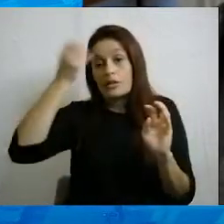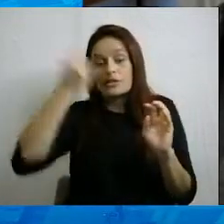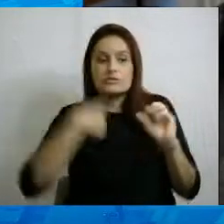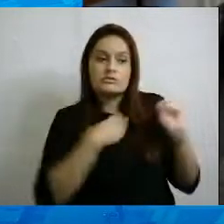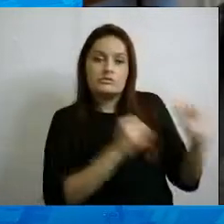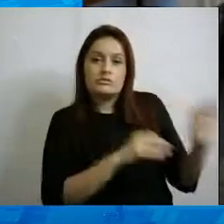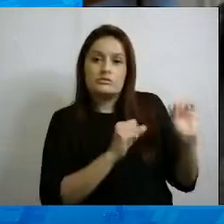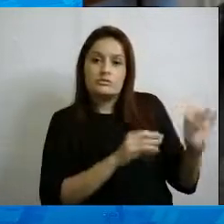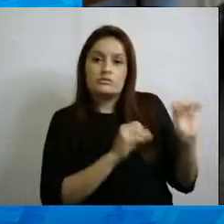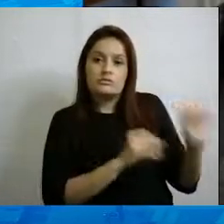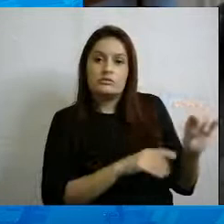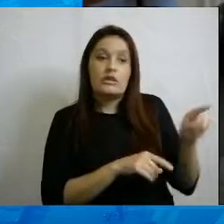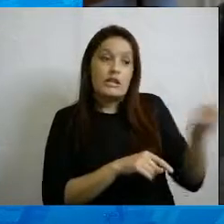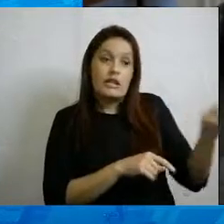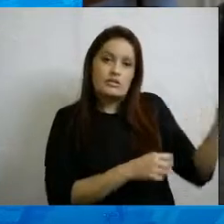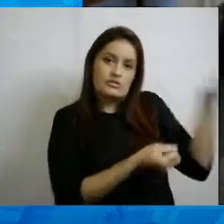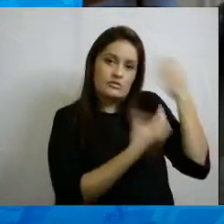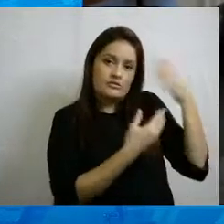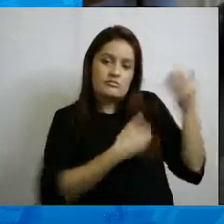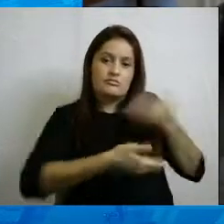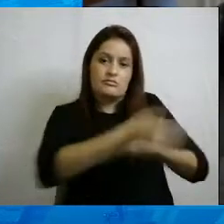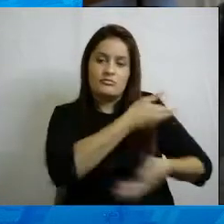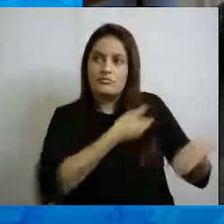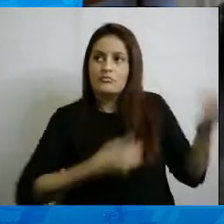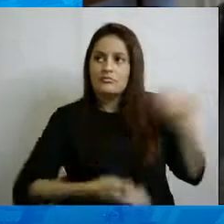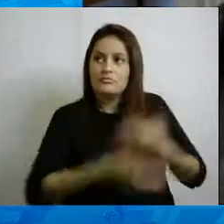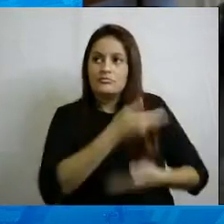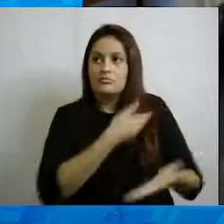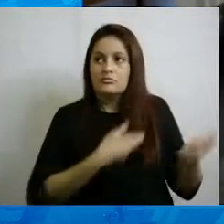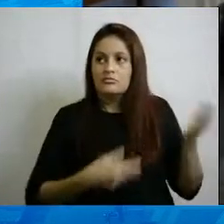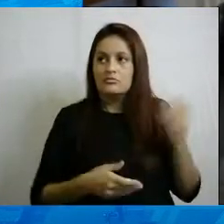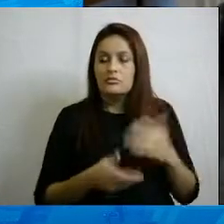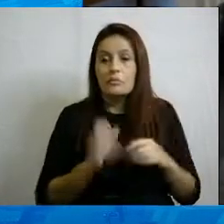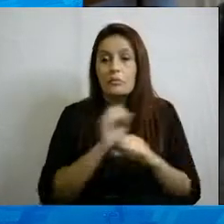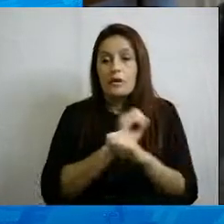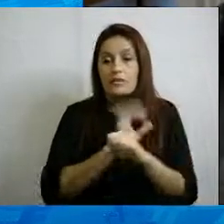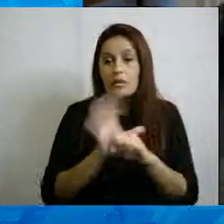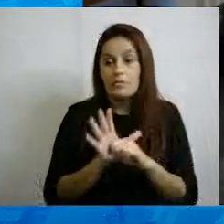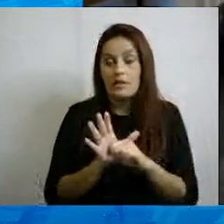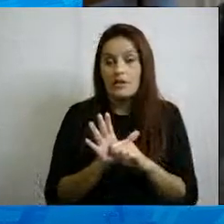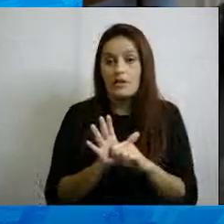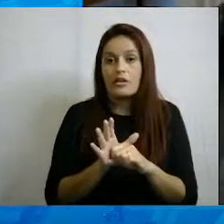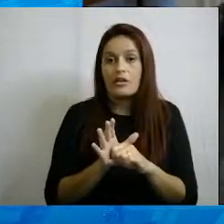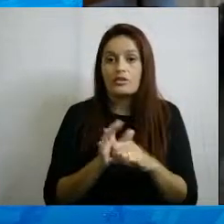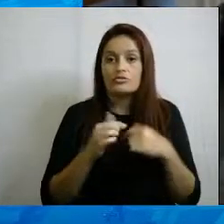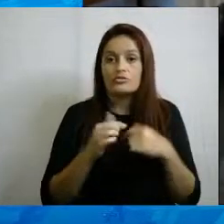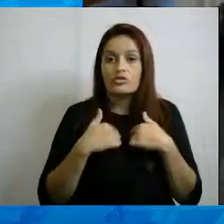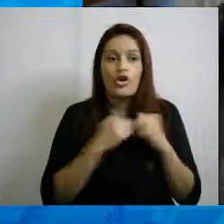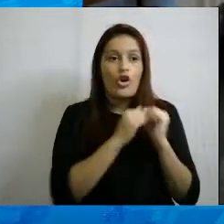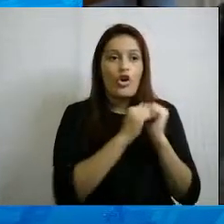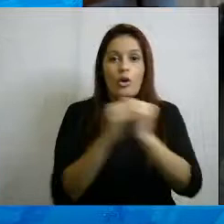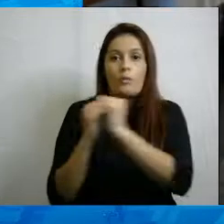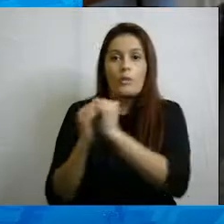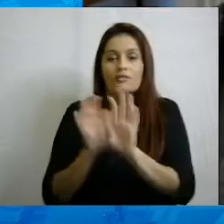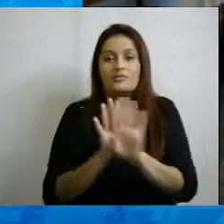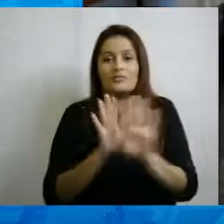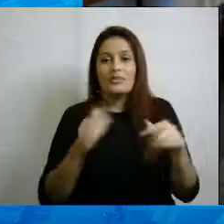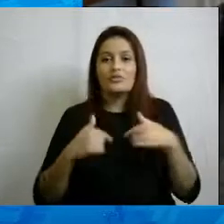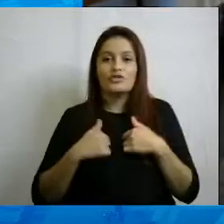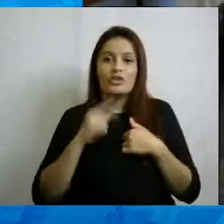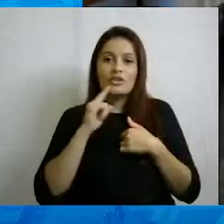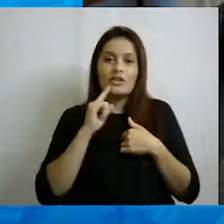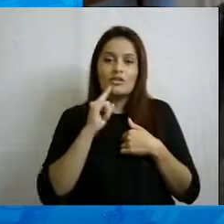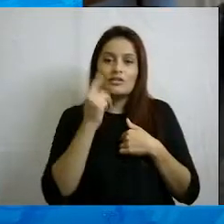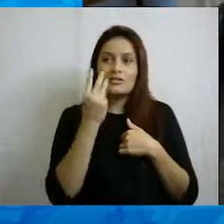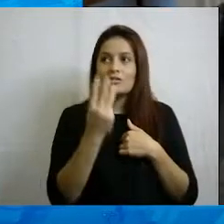ella enseñarme a mí. Yo a la actualidad, ahora que llegó la pandemia, tuve que dejar a mis compañeras porque yo tenía 3